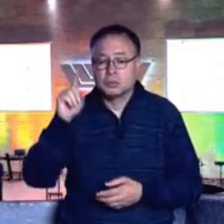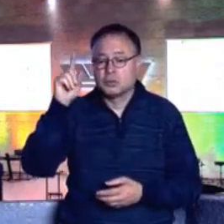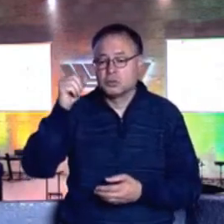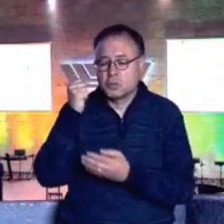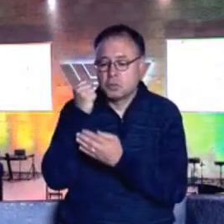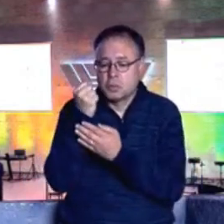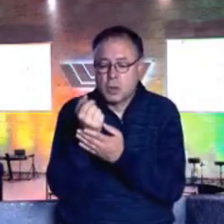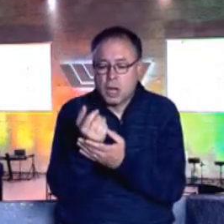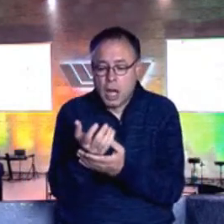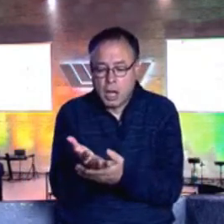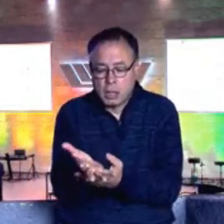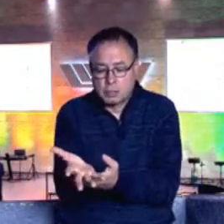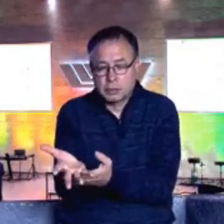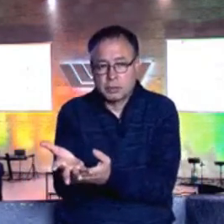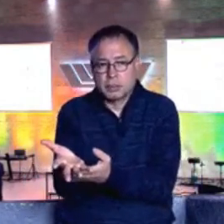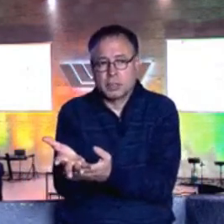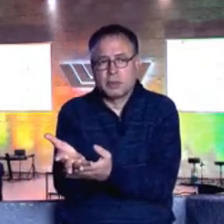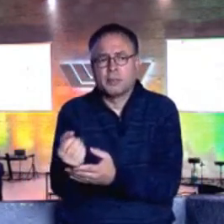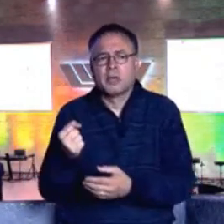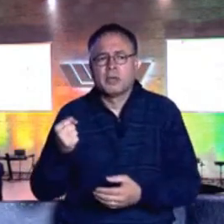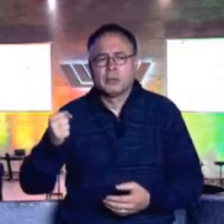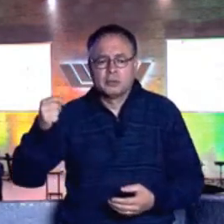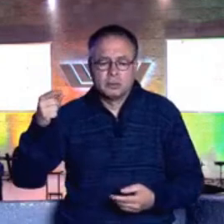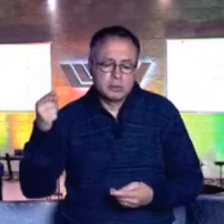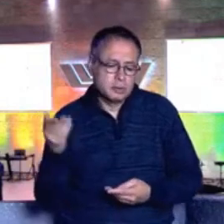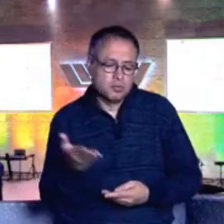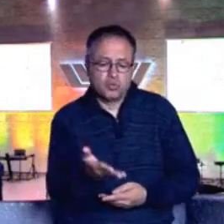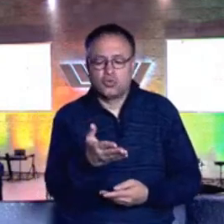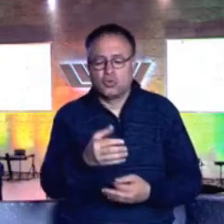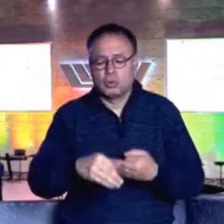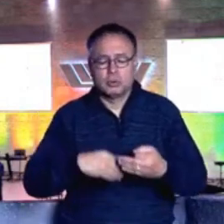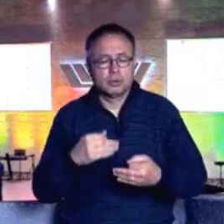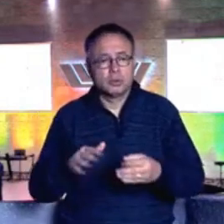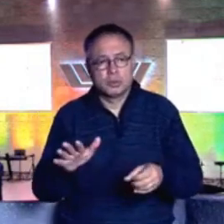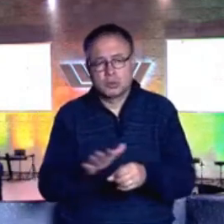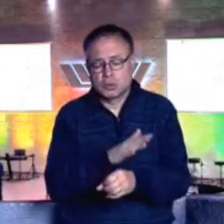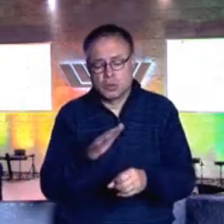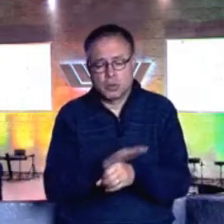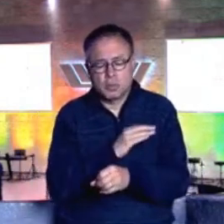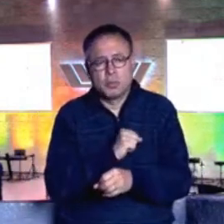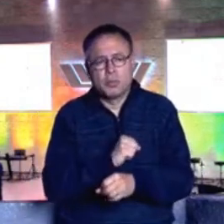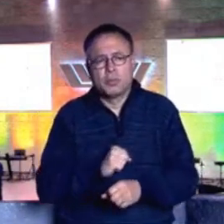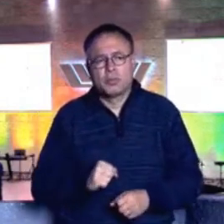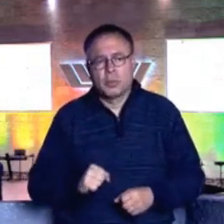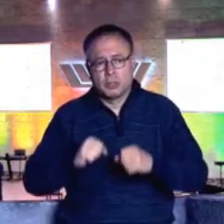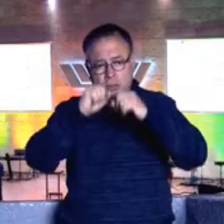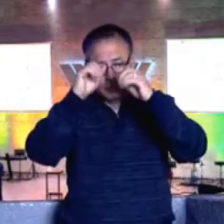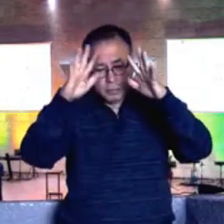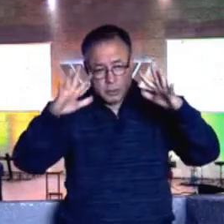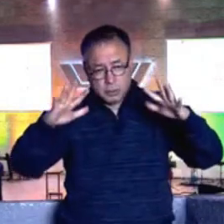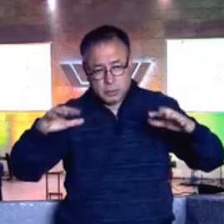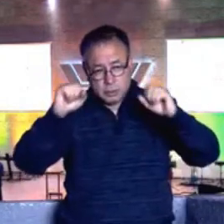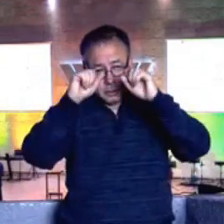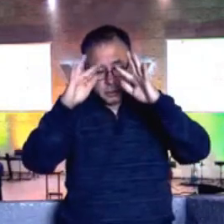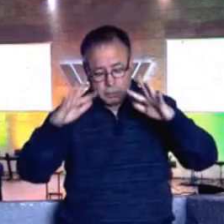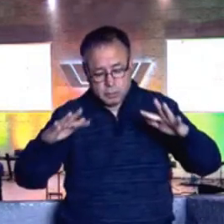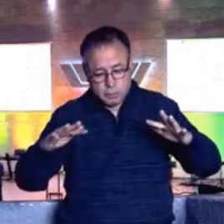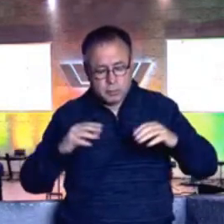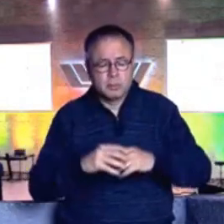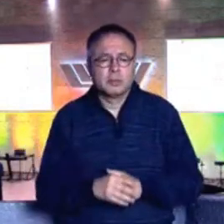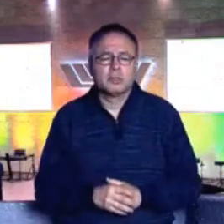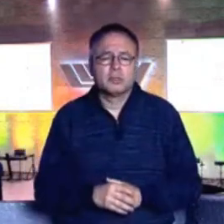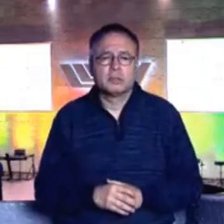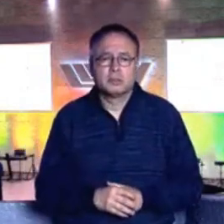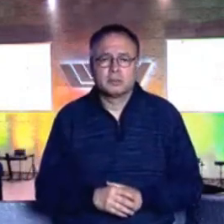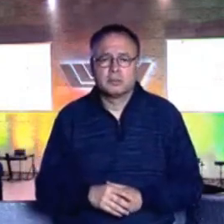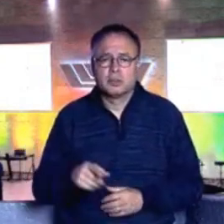y qué más y se colman de bienes Quién es el que se va a colmar de bienes a ver Dile que tienes